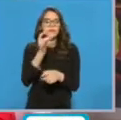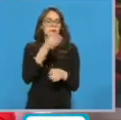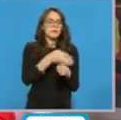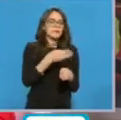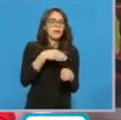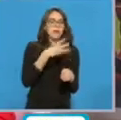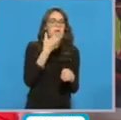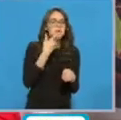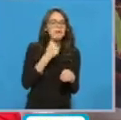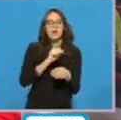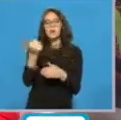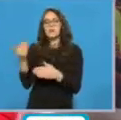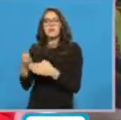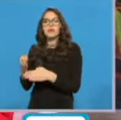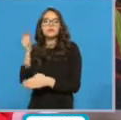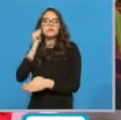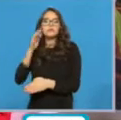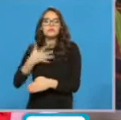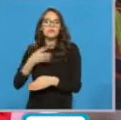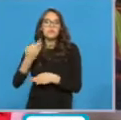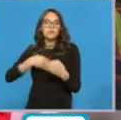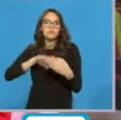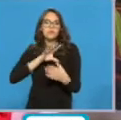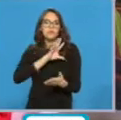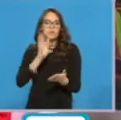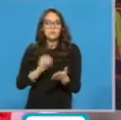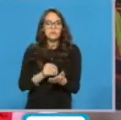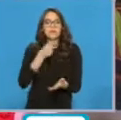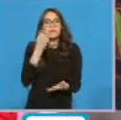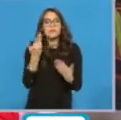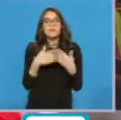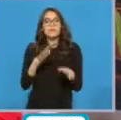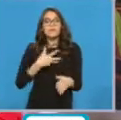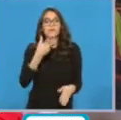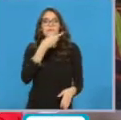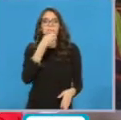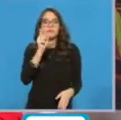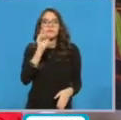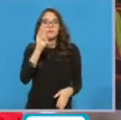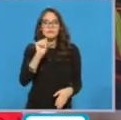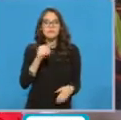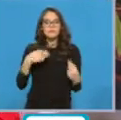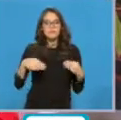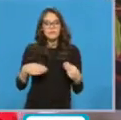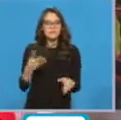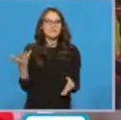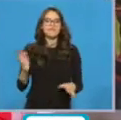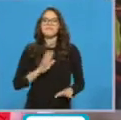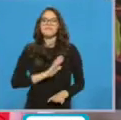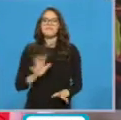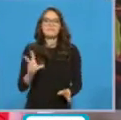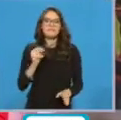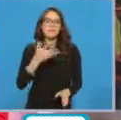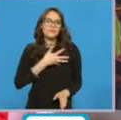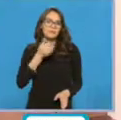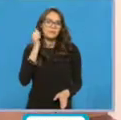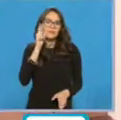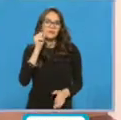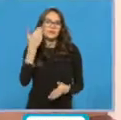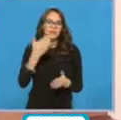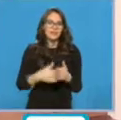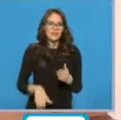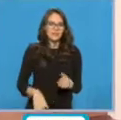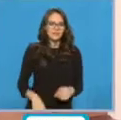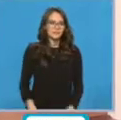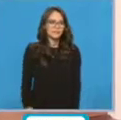y ya con esta cantidad que nos dijeron, 300 y cuántos? 329. 329 mercados, Imagínate. Enrique, no nos los acabamos. Así es, y con esto vamos a